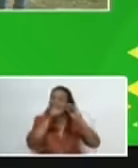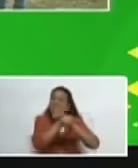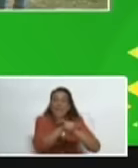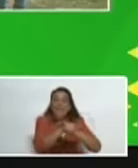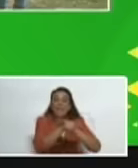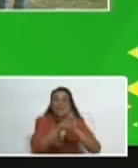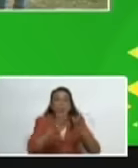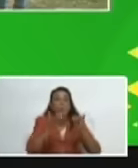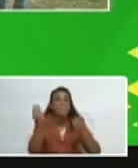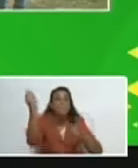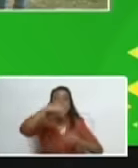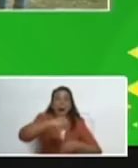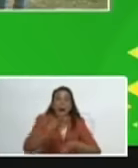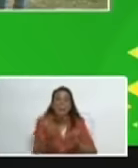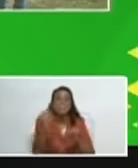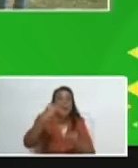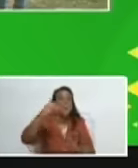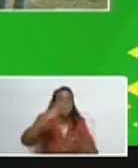a multiplicar